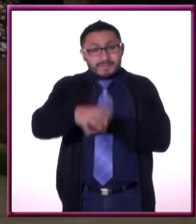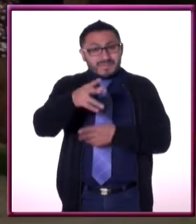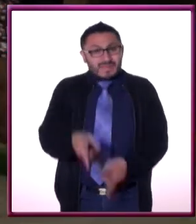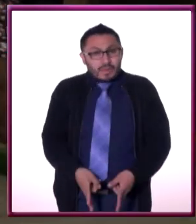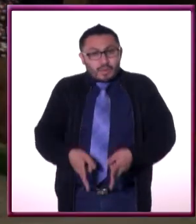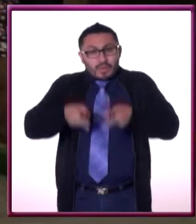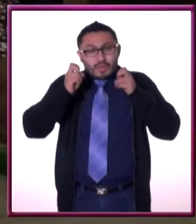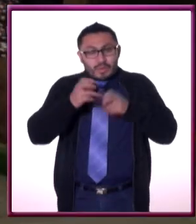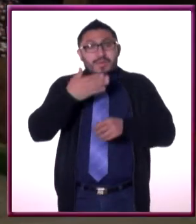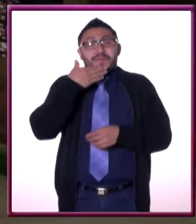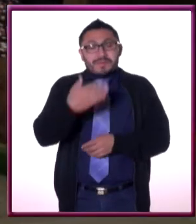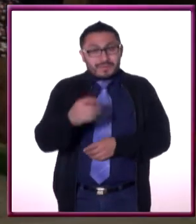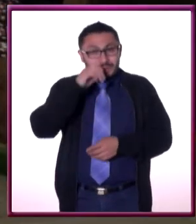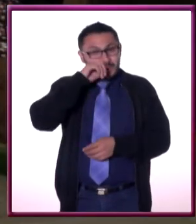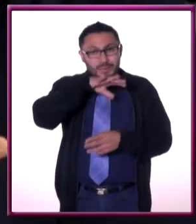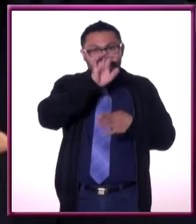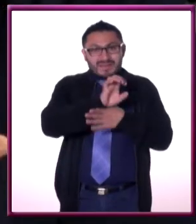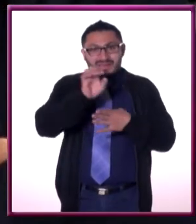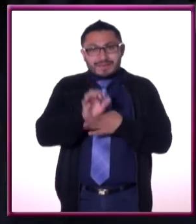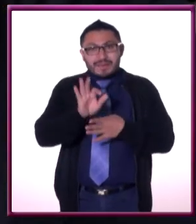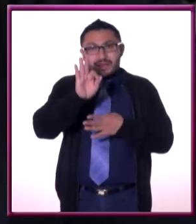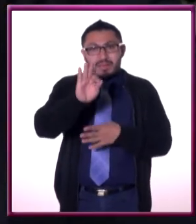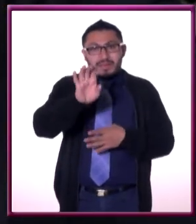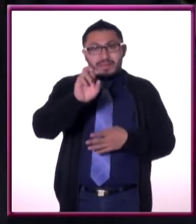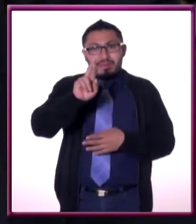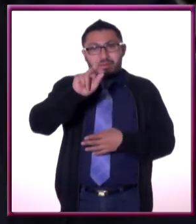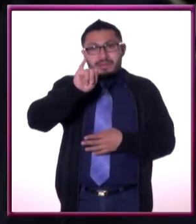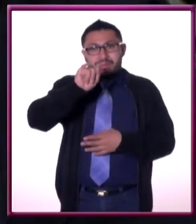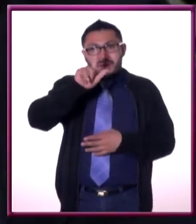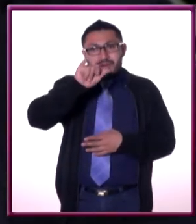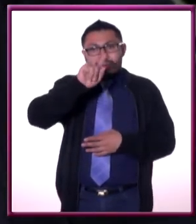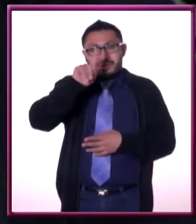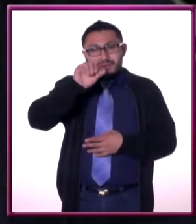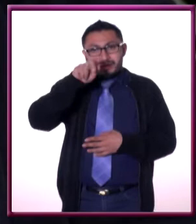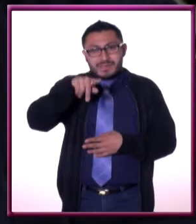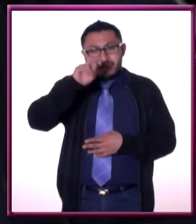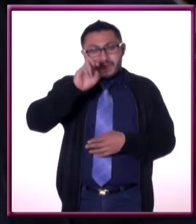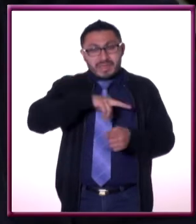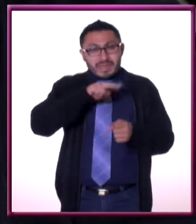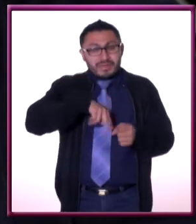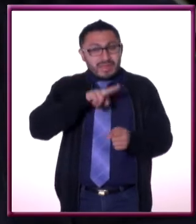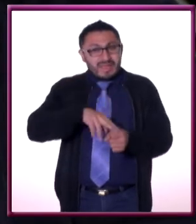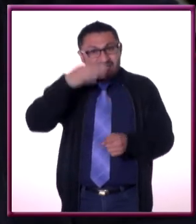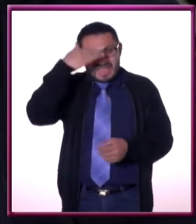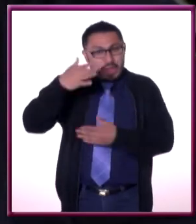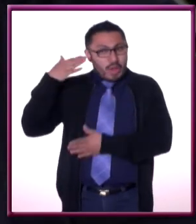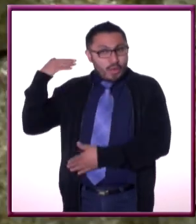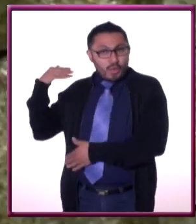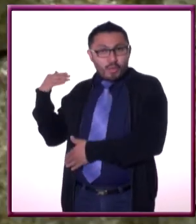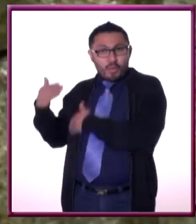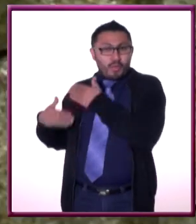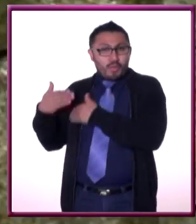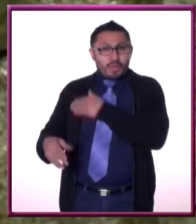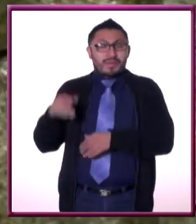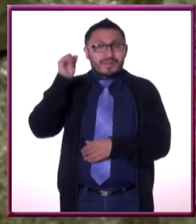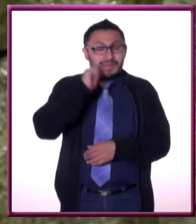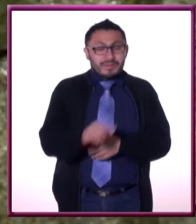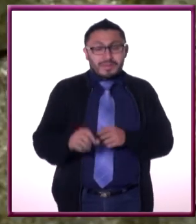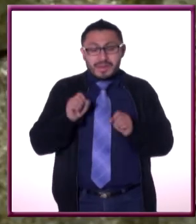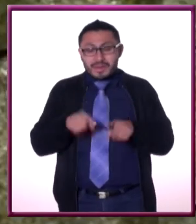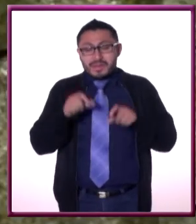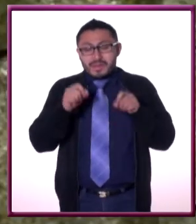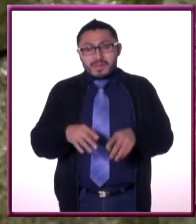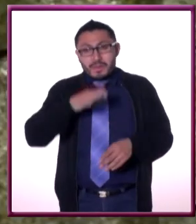enriquecen. Claro. Entonces es un fertilizante natural y esto se sabe desde hace milenios y por eso se cultiva siempre frijol con